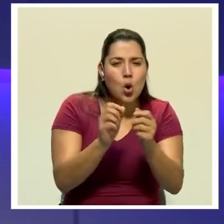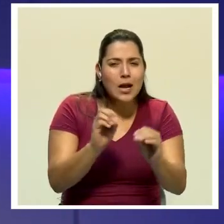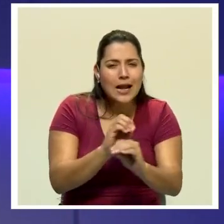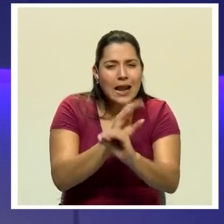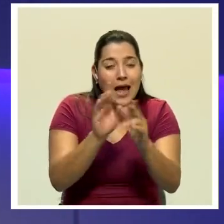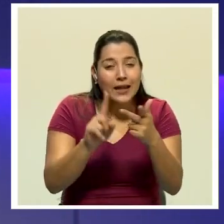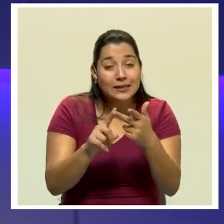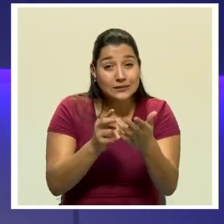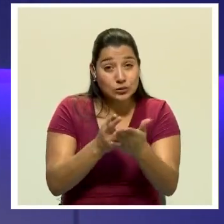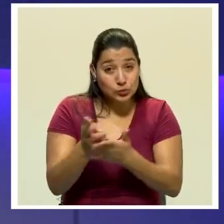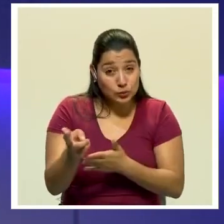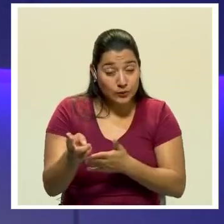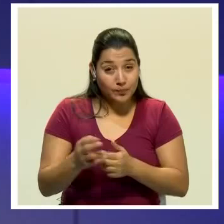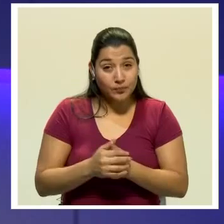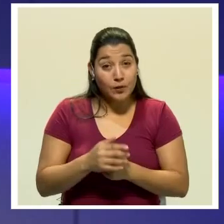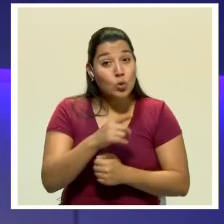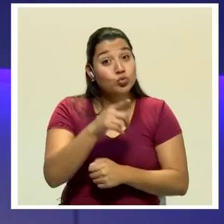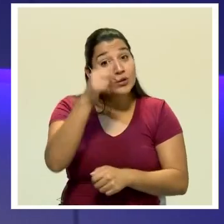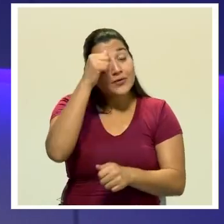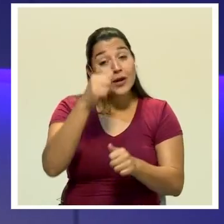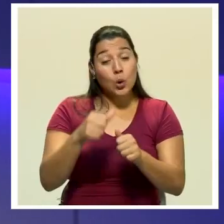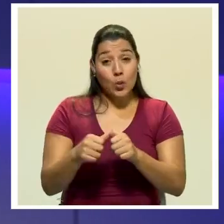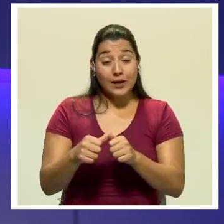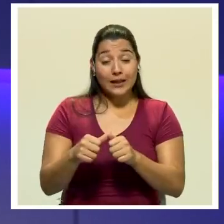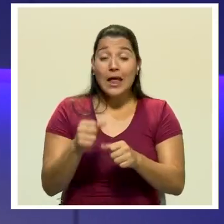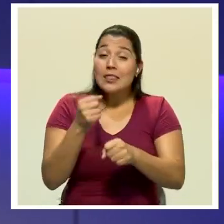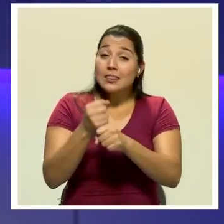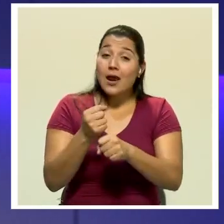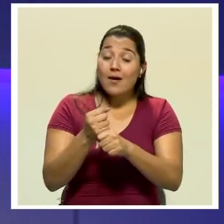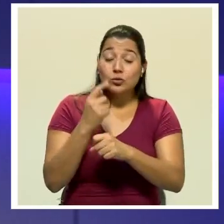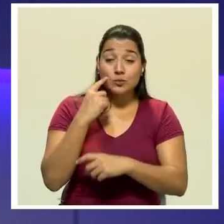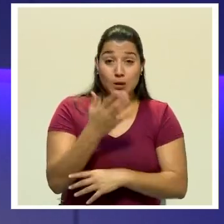con honradez. Recuerden,